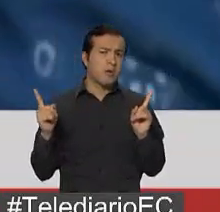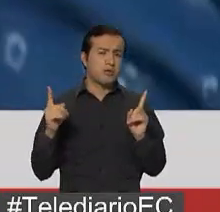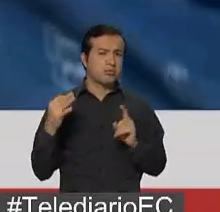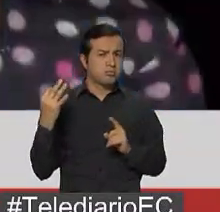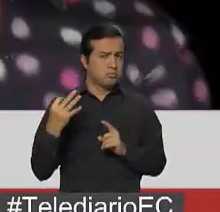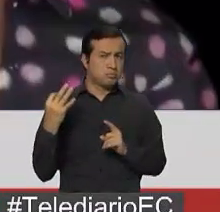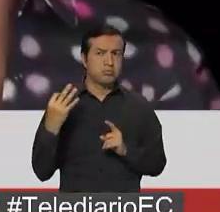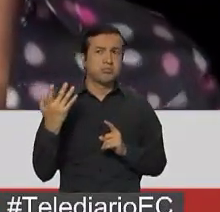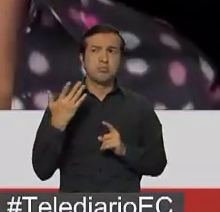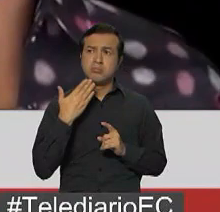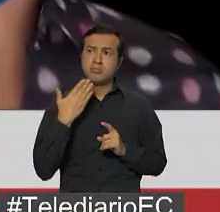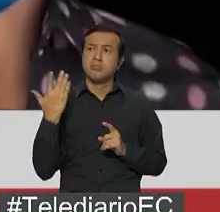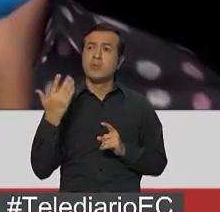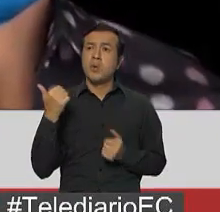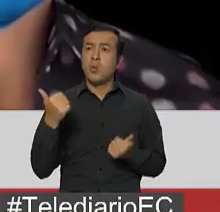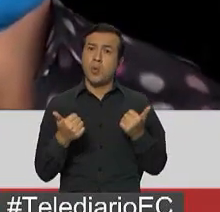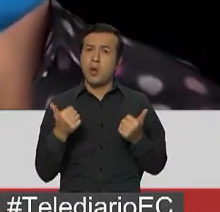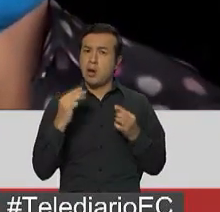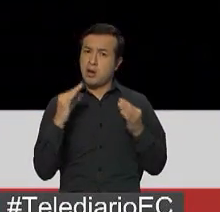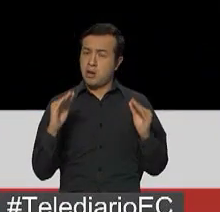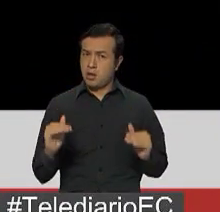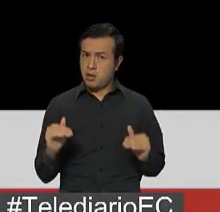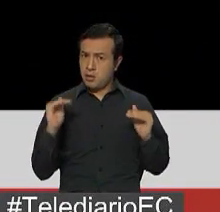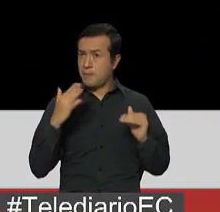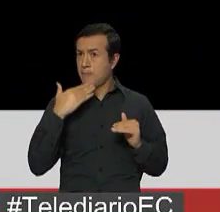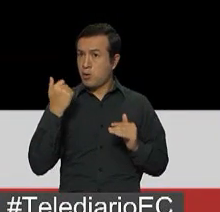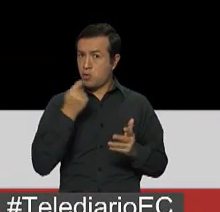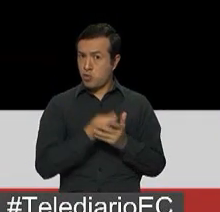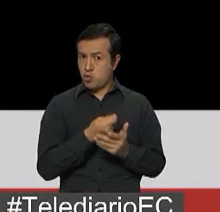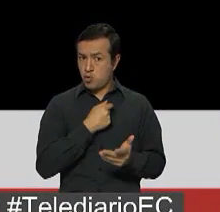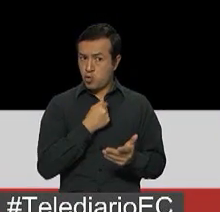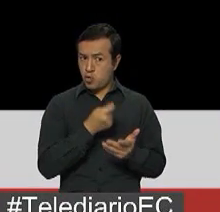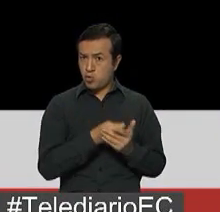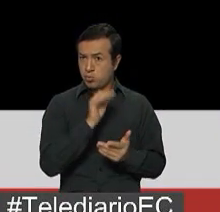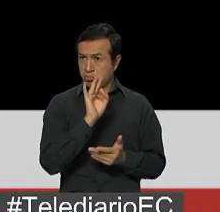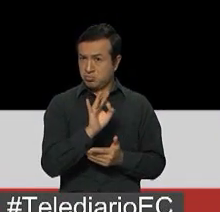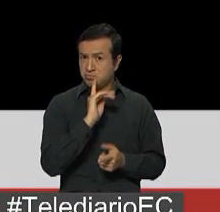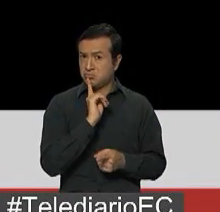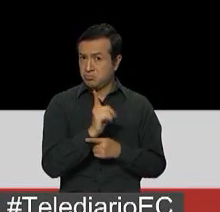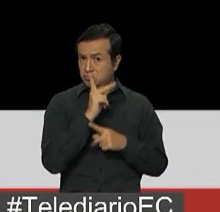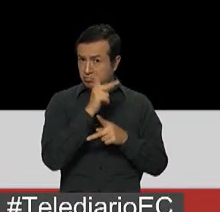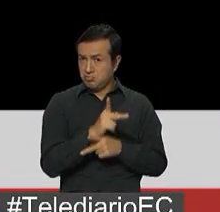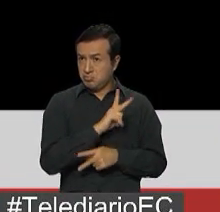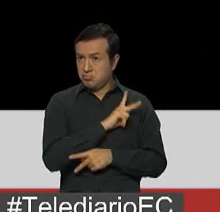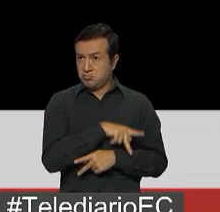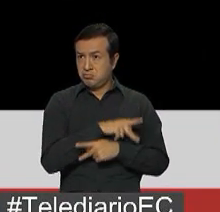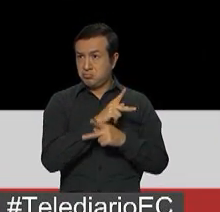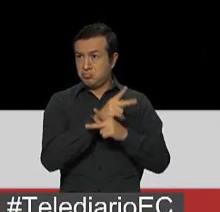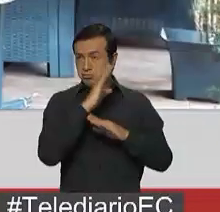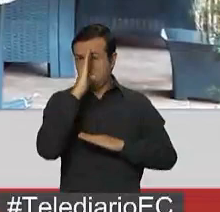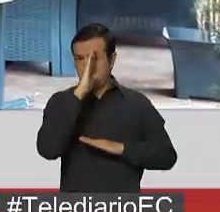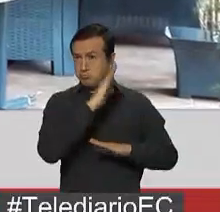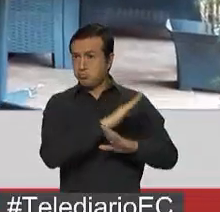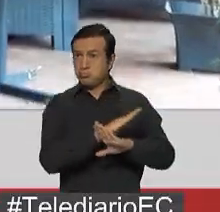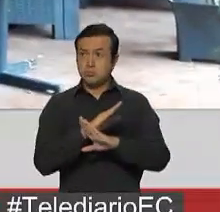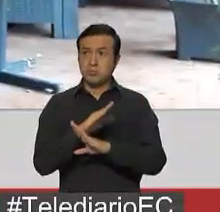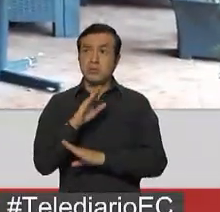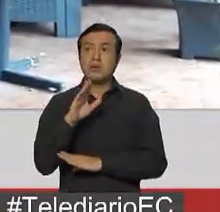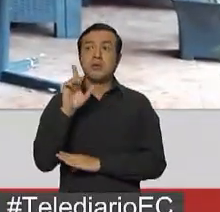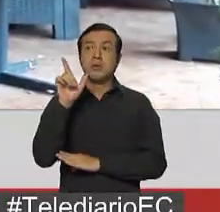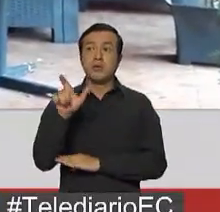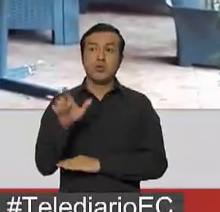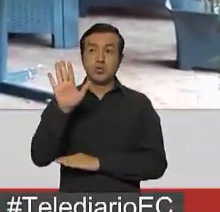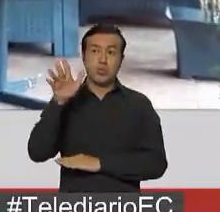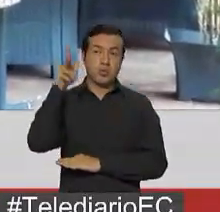provecho y especialmente como saber si la mascarilla que compre será efectiva para protegerme de el coronavirus cristian ribera